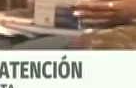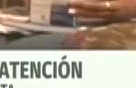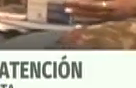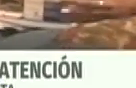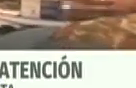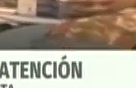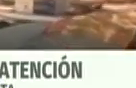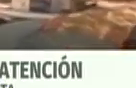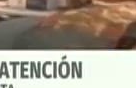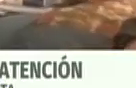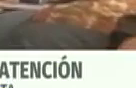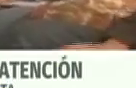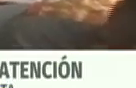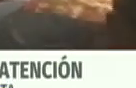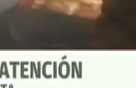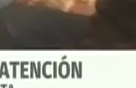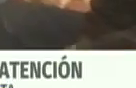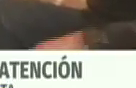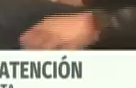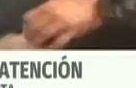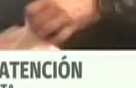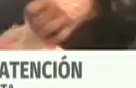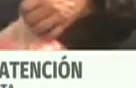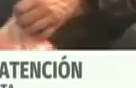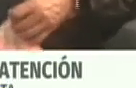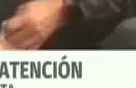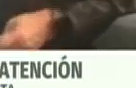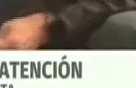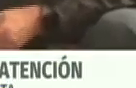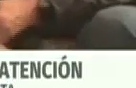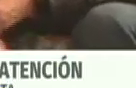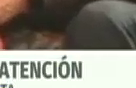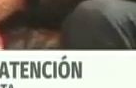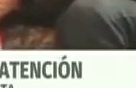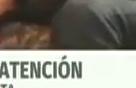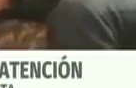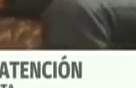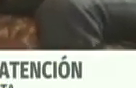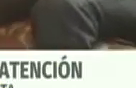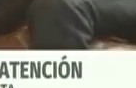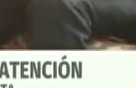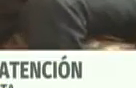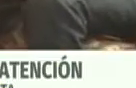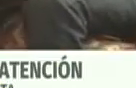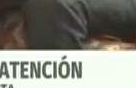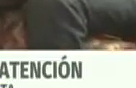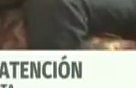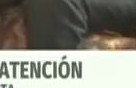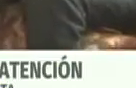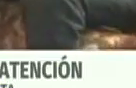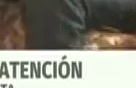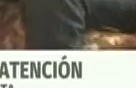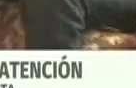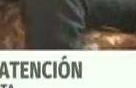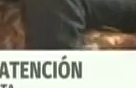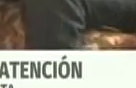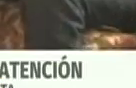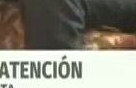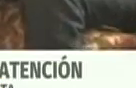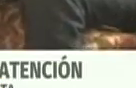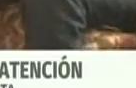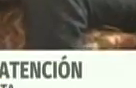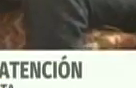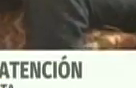Ariel que está recibiendo también, y nuestro alcalde que le va a entregar pues a la familia un mercado y los